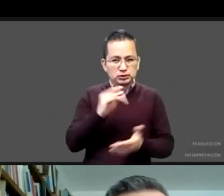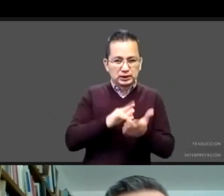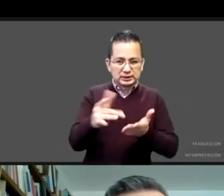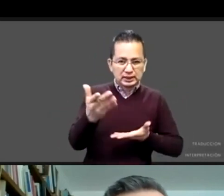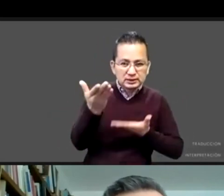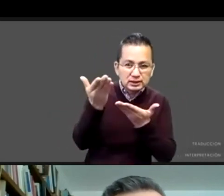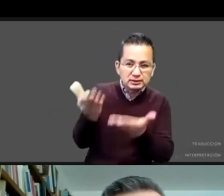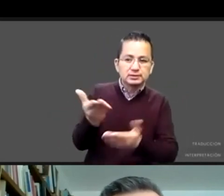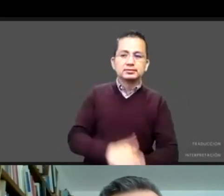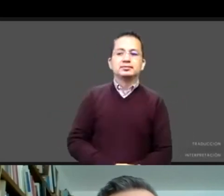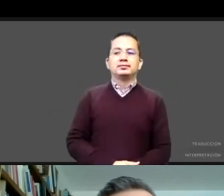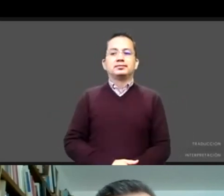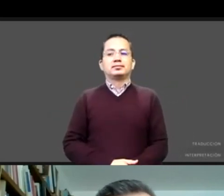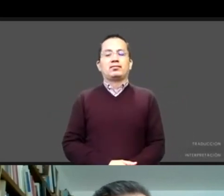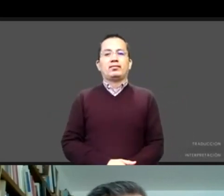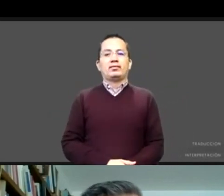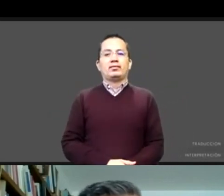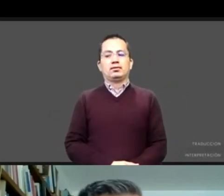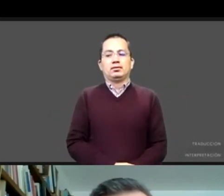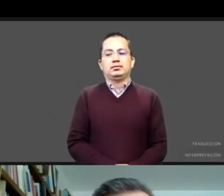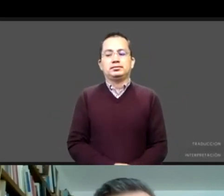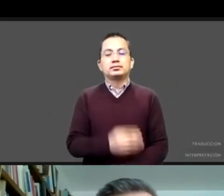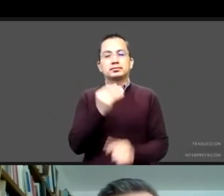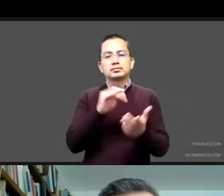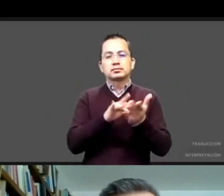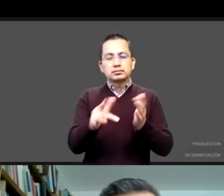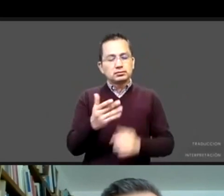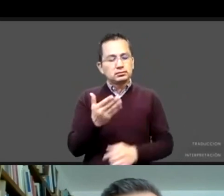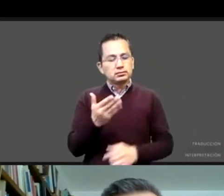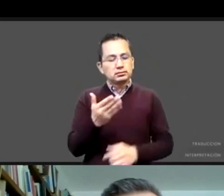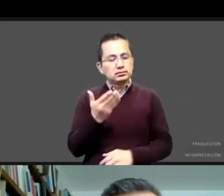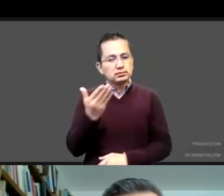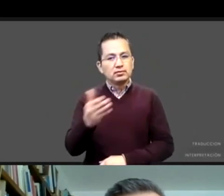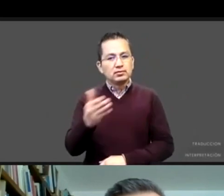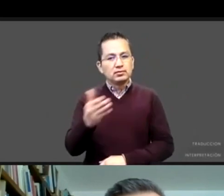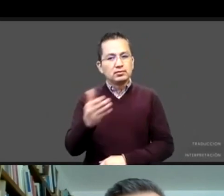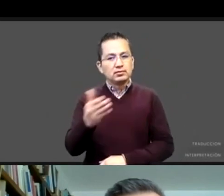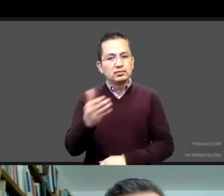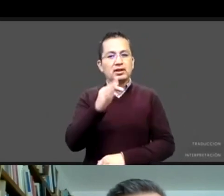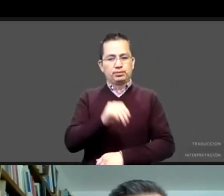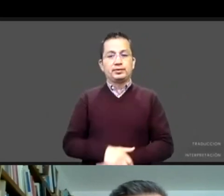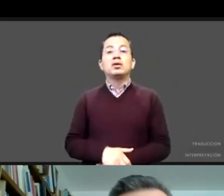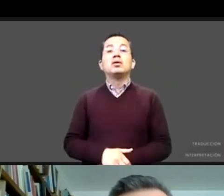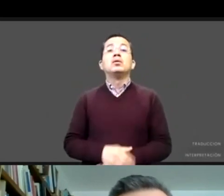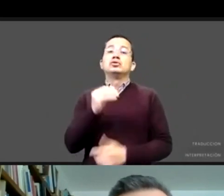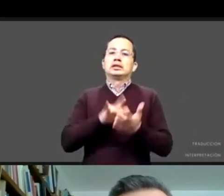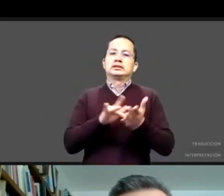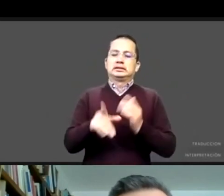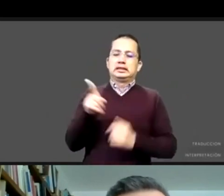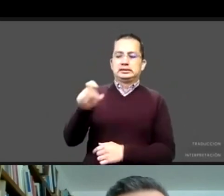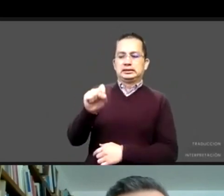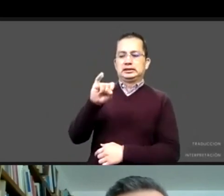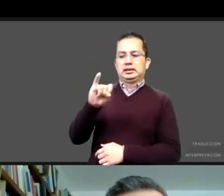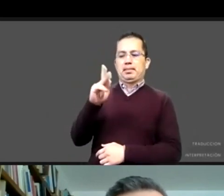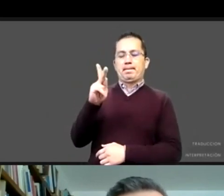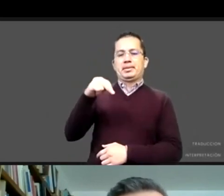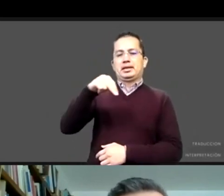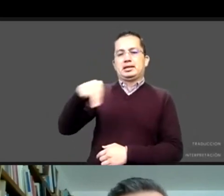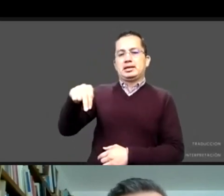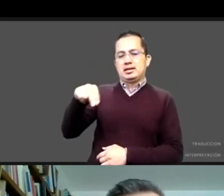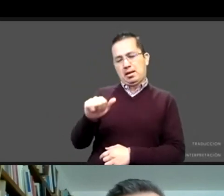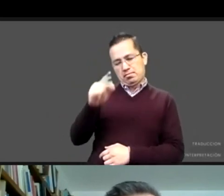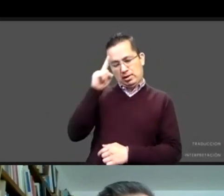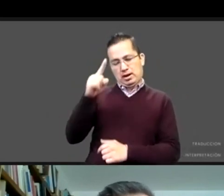Muchísimas gracias, Fernando, al Ceci Pina por habernos invitado, como siempre, en este